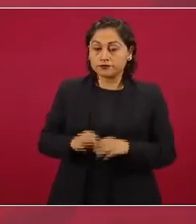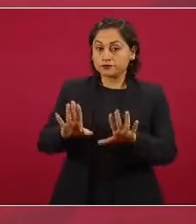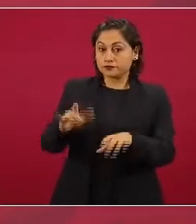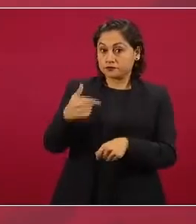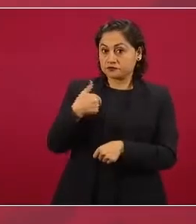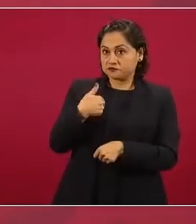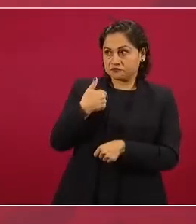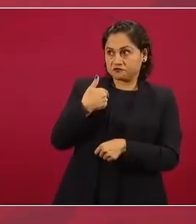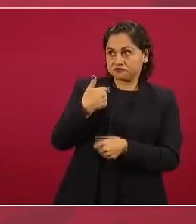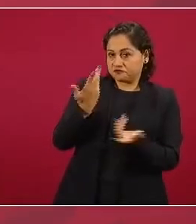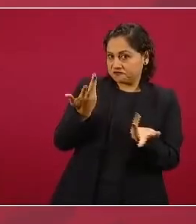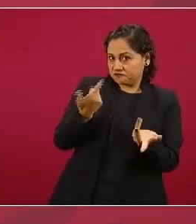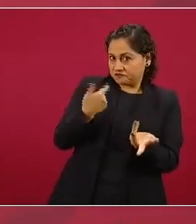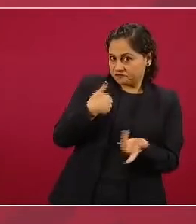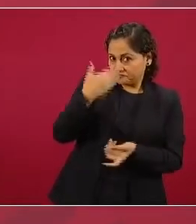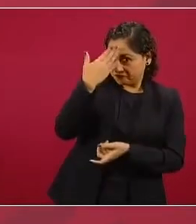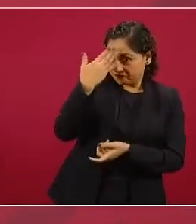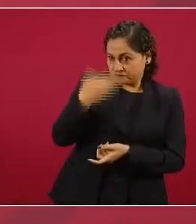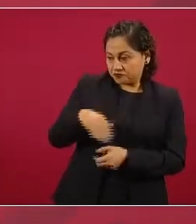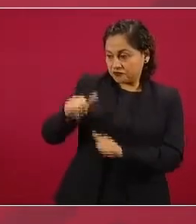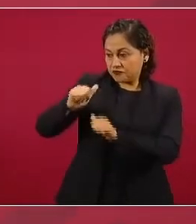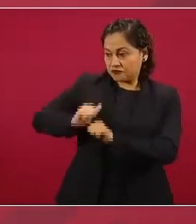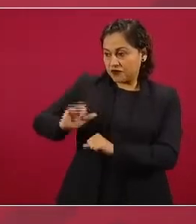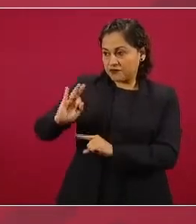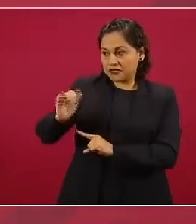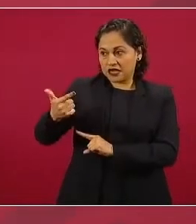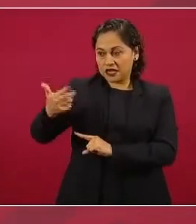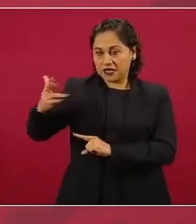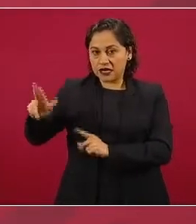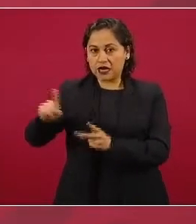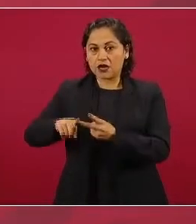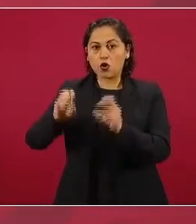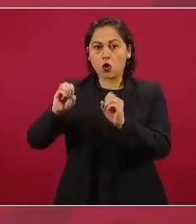fiscal general ni el señor secretario de la Defensa.